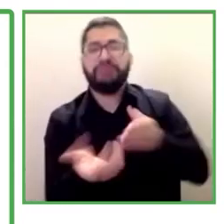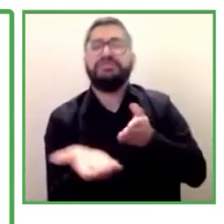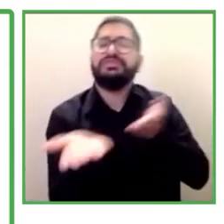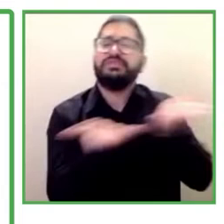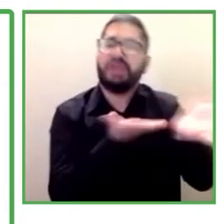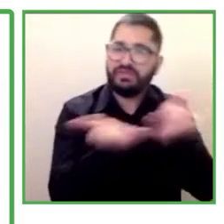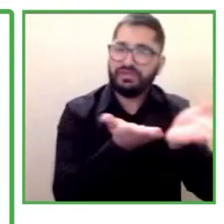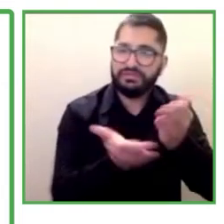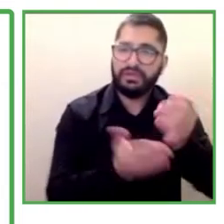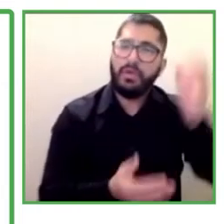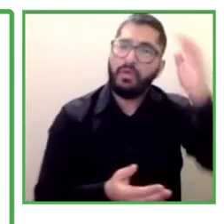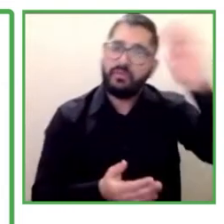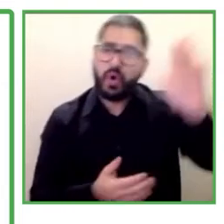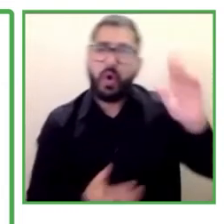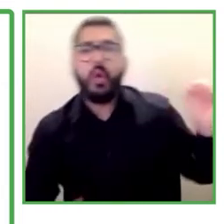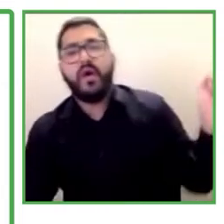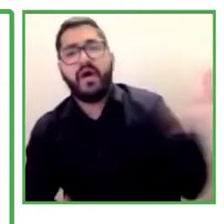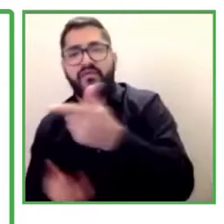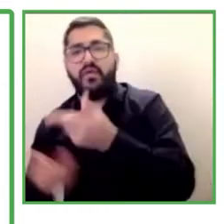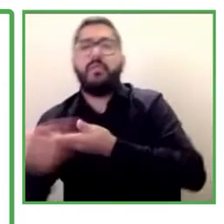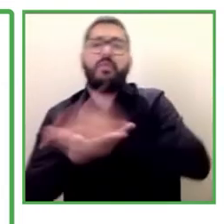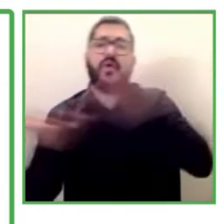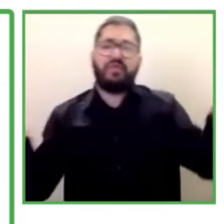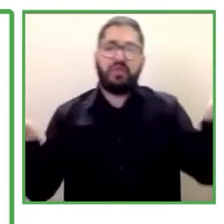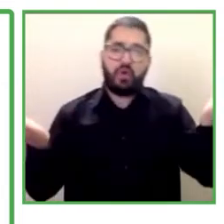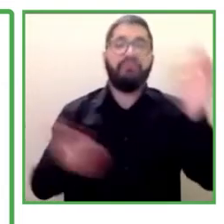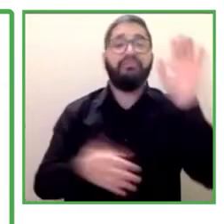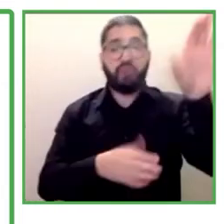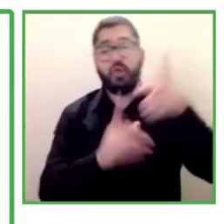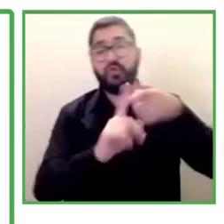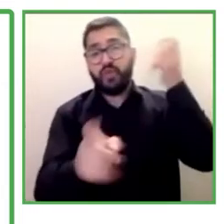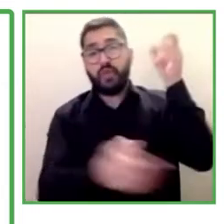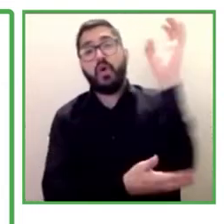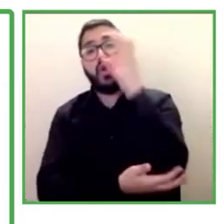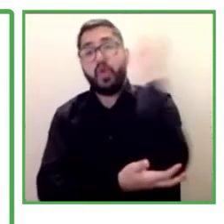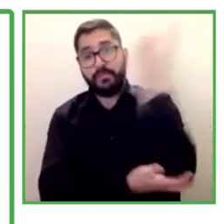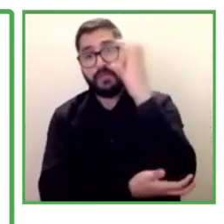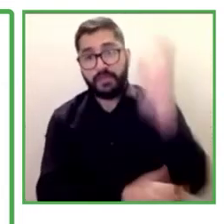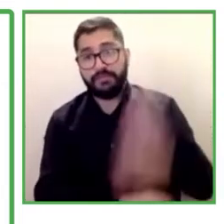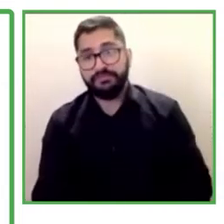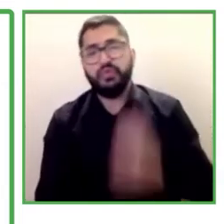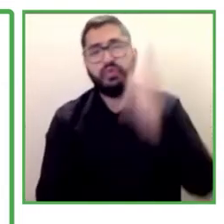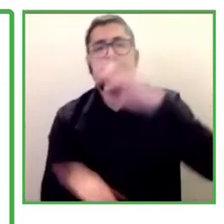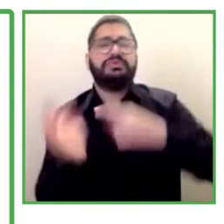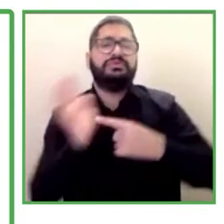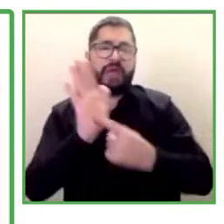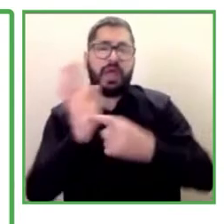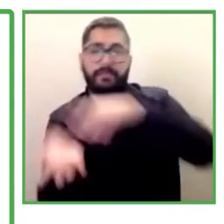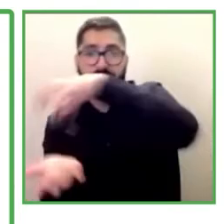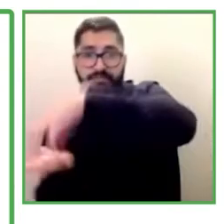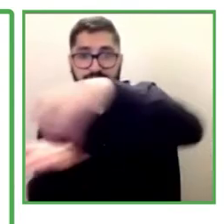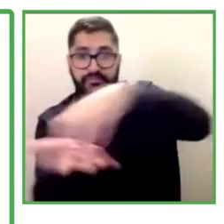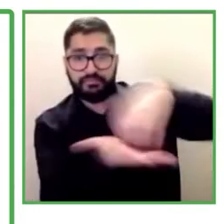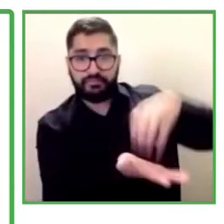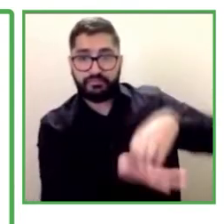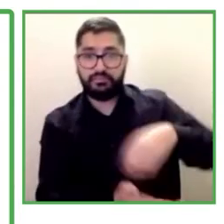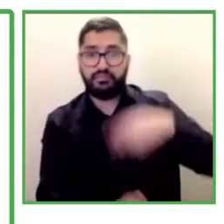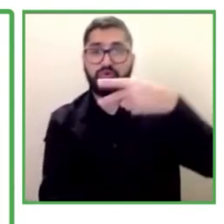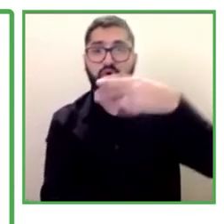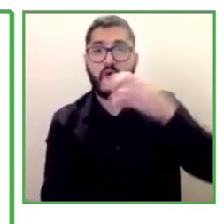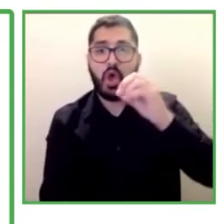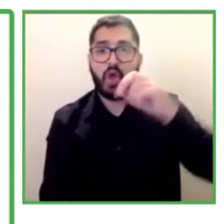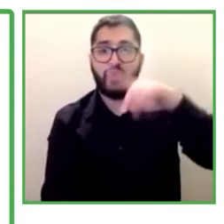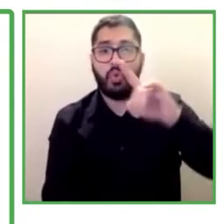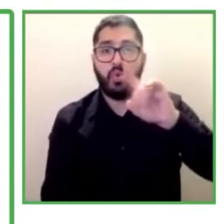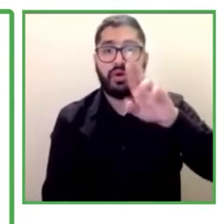a entidades específicas en ciudades como Nicaragua, El Salvador, Bolivia, Honduras, y más adelante vamos a hacer